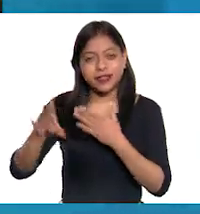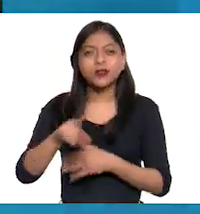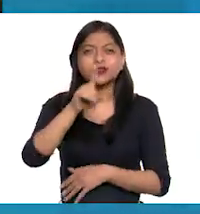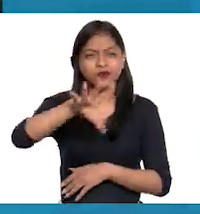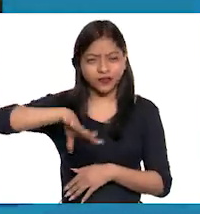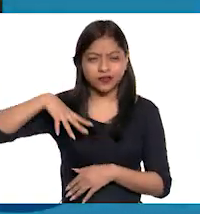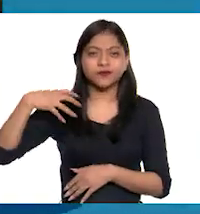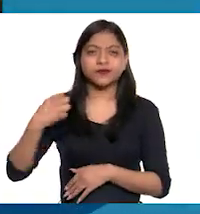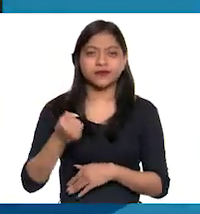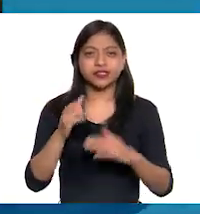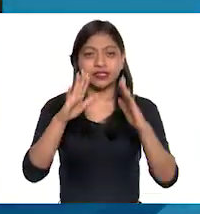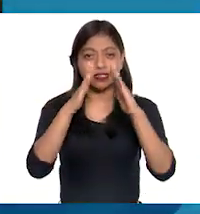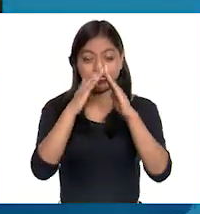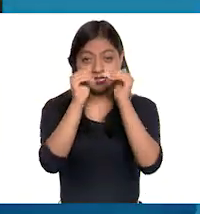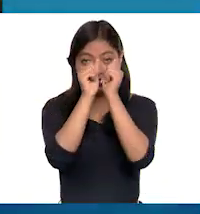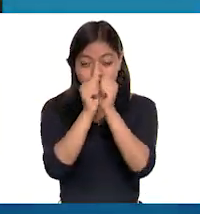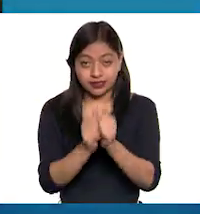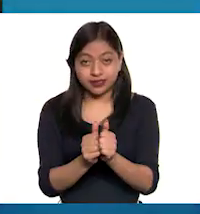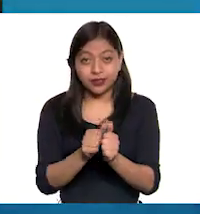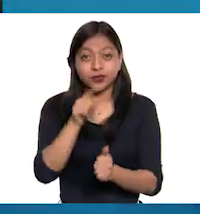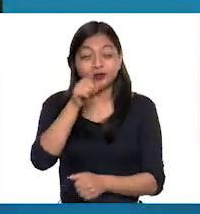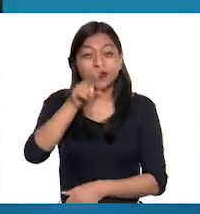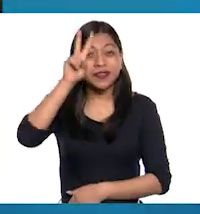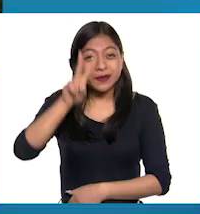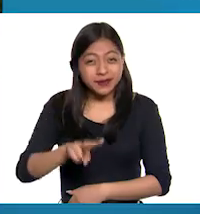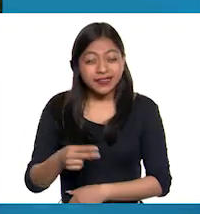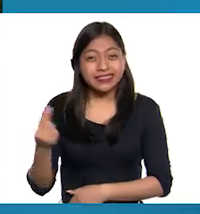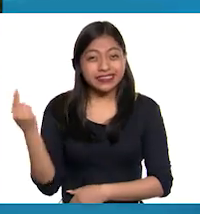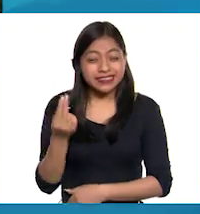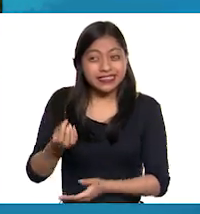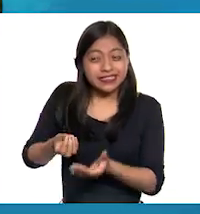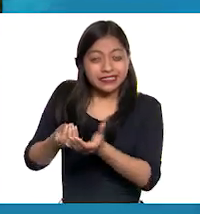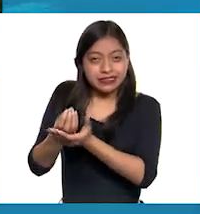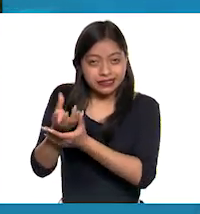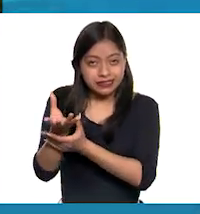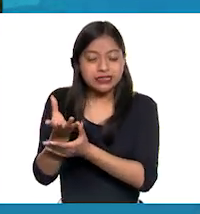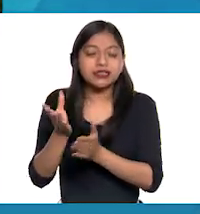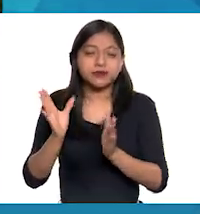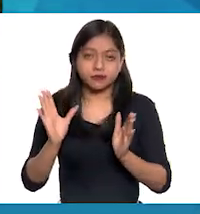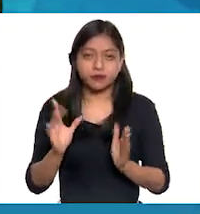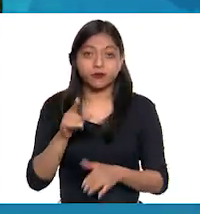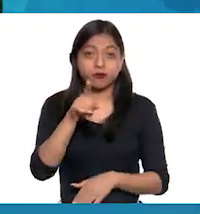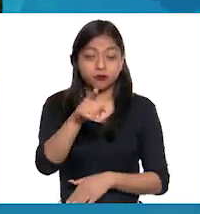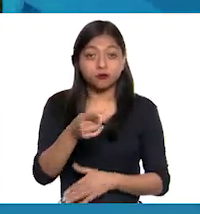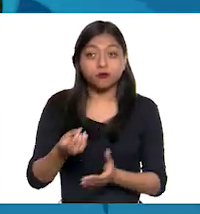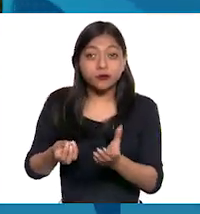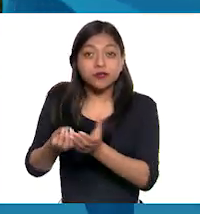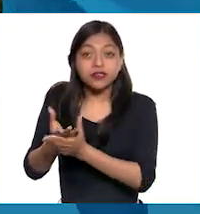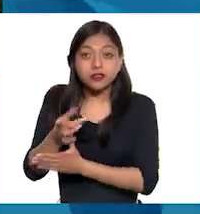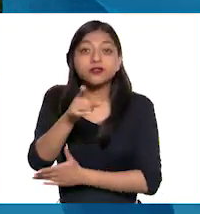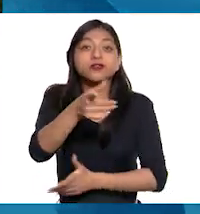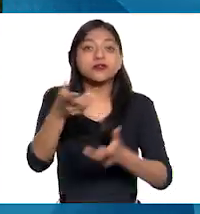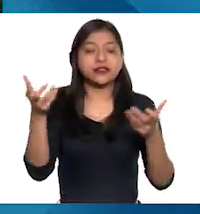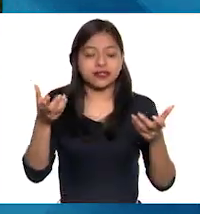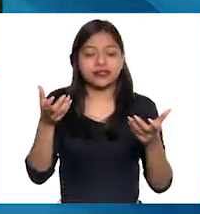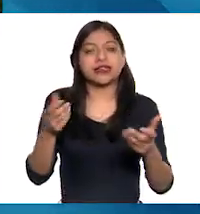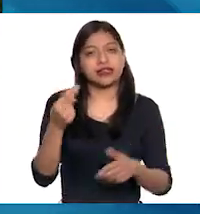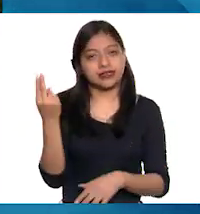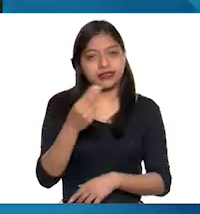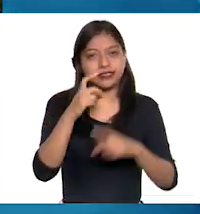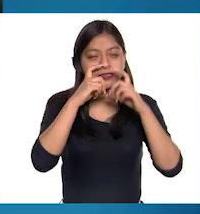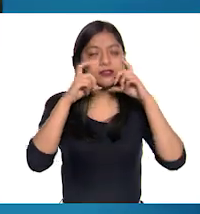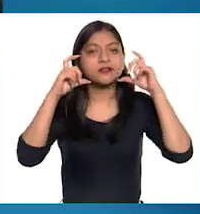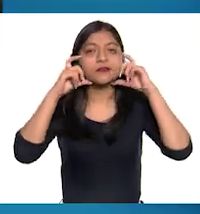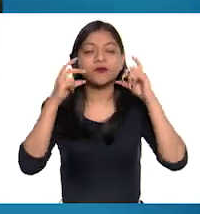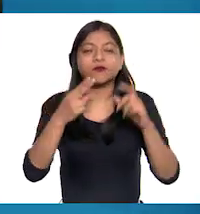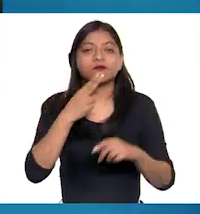Trata de no salir de casa a menos que sea muy necesario. Si lo haces, utiliza el